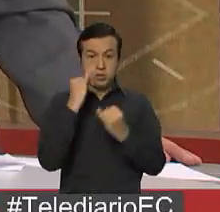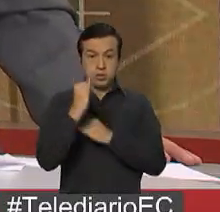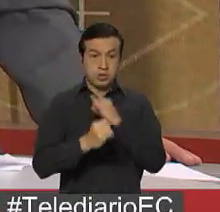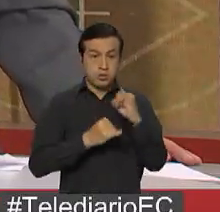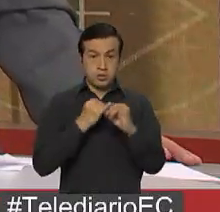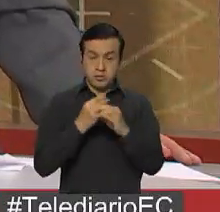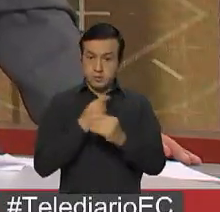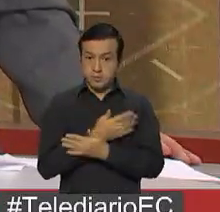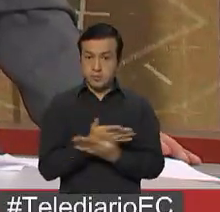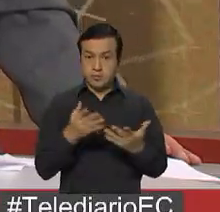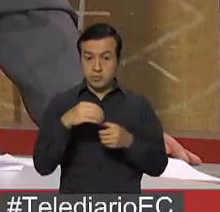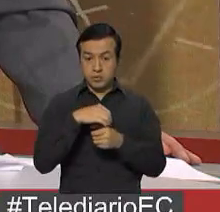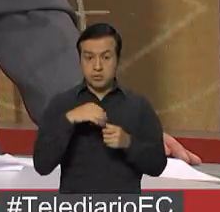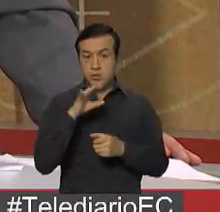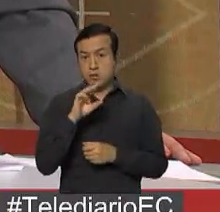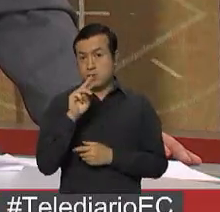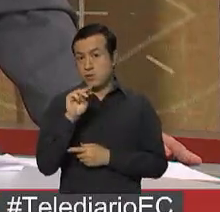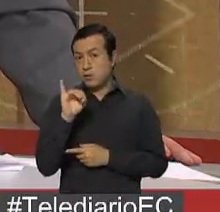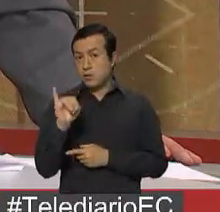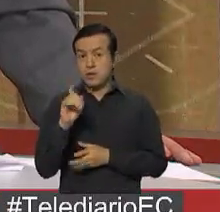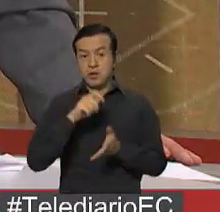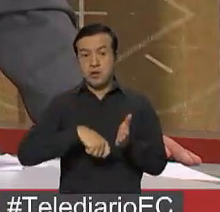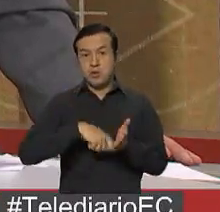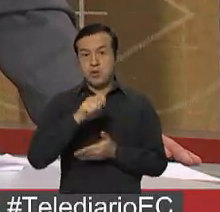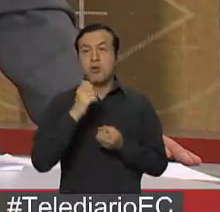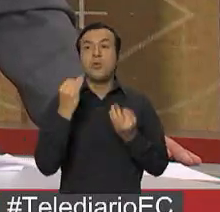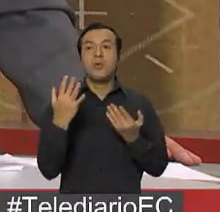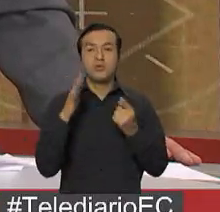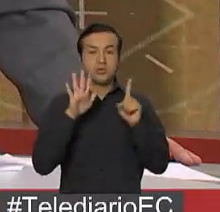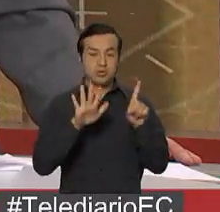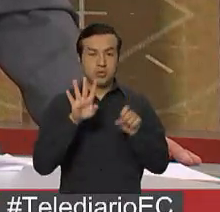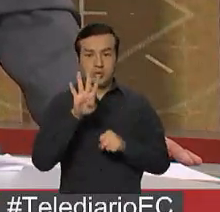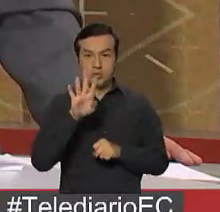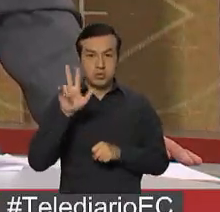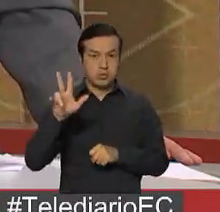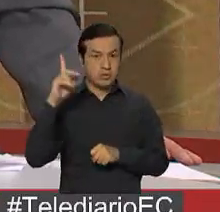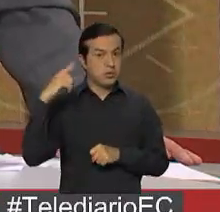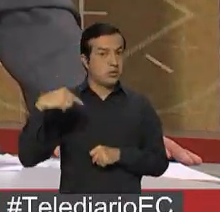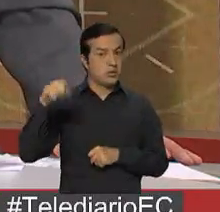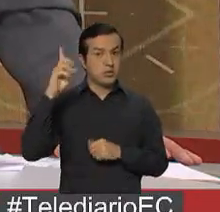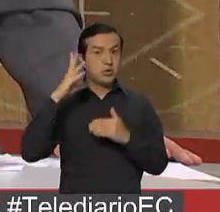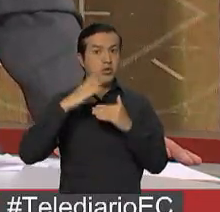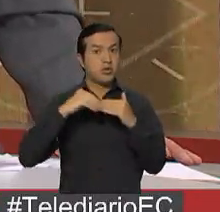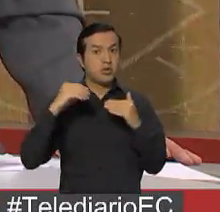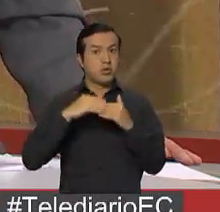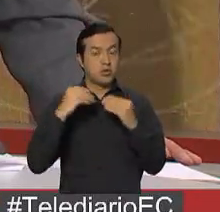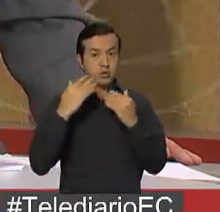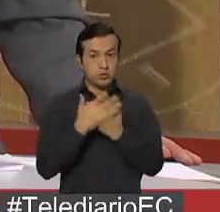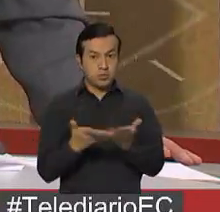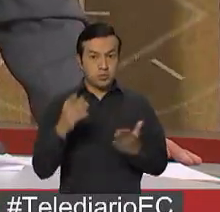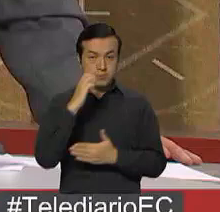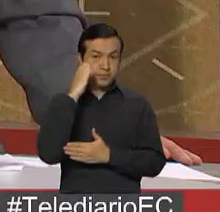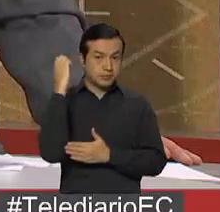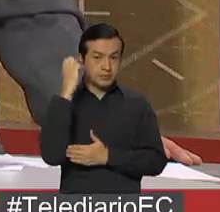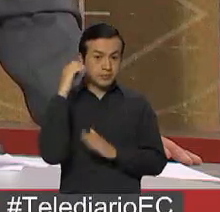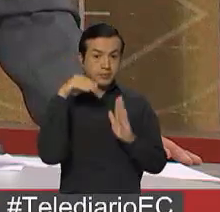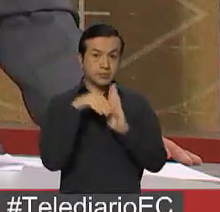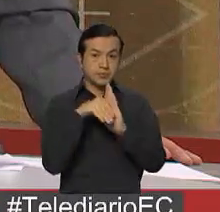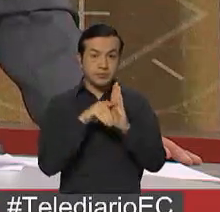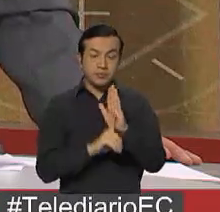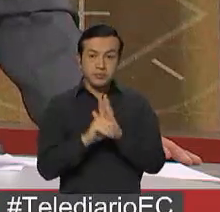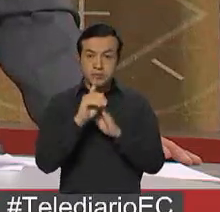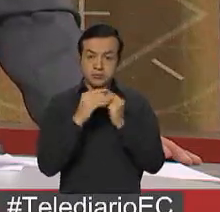el fondo monetario internacional aprobó 643 millones de dólares en asistencia de emergencia y el banco interamericano